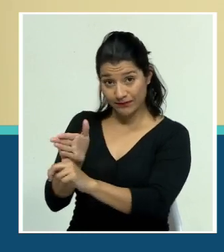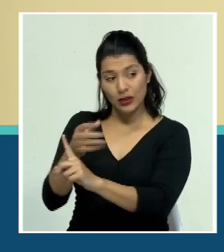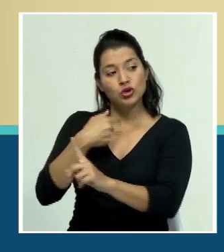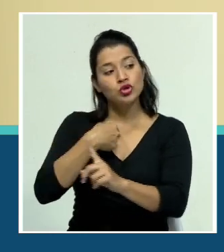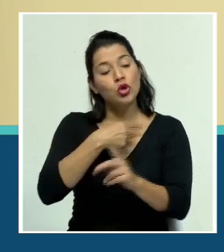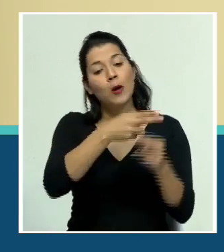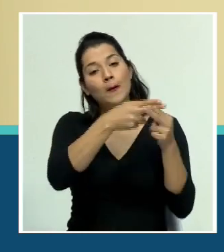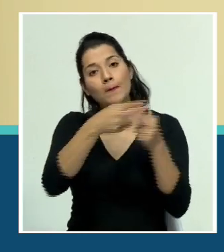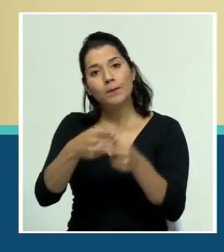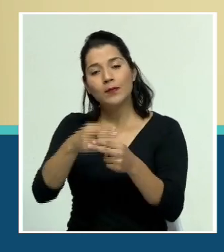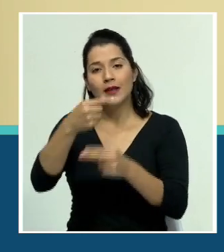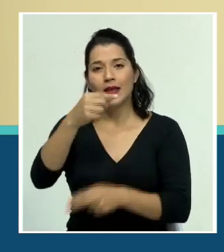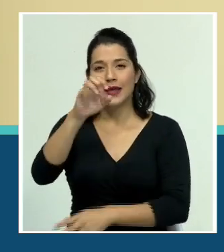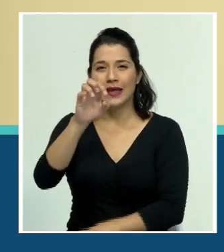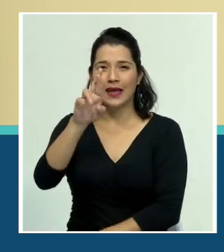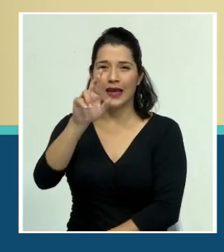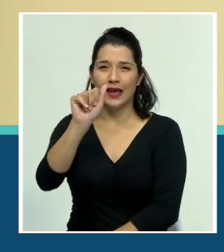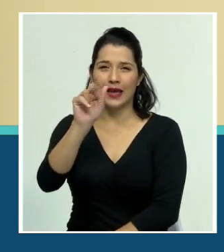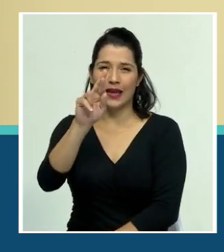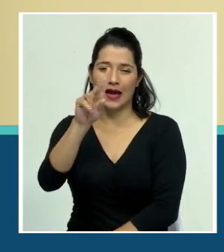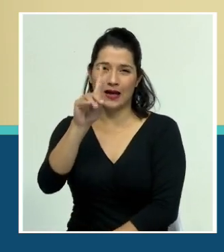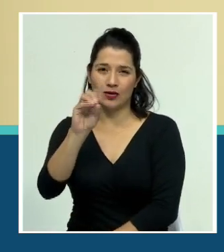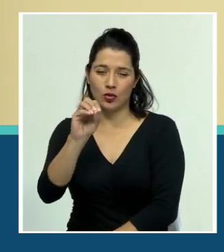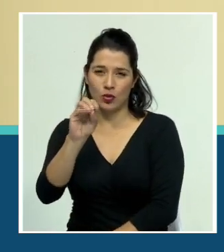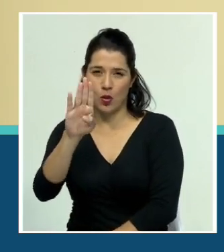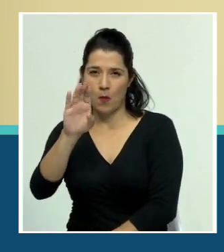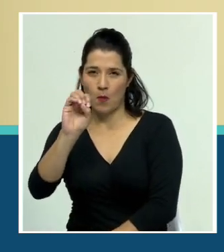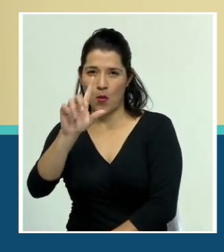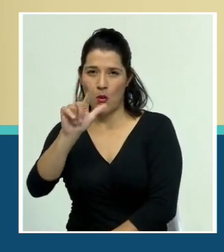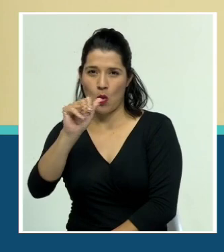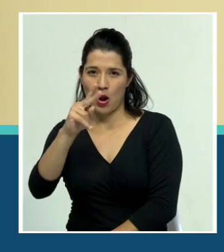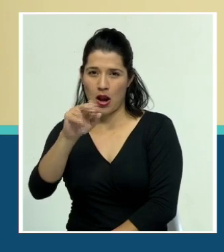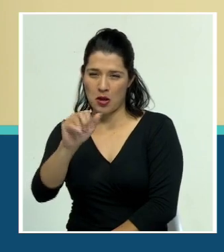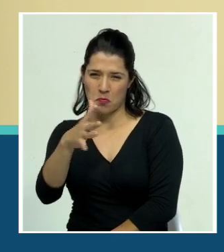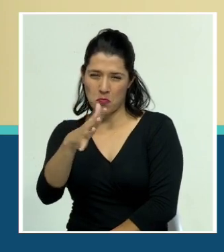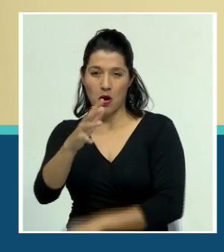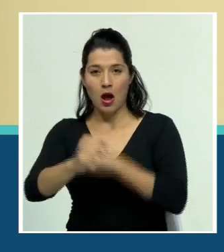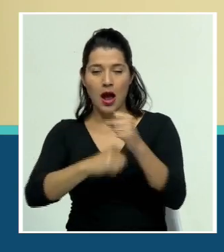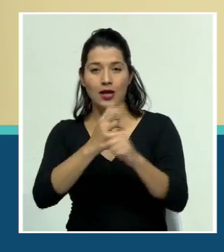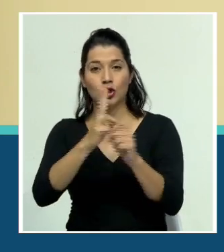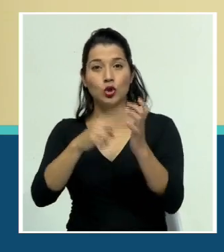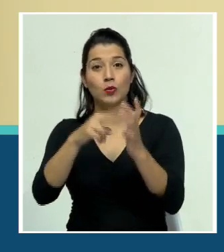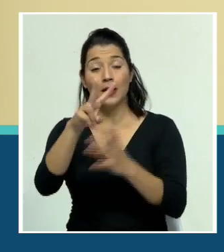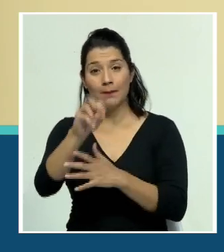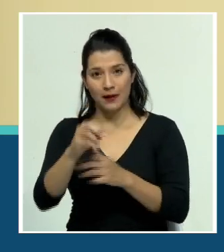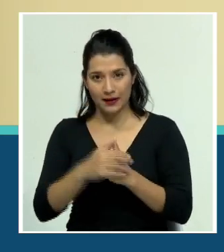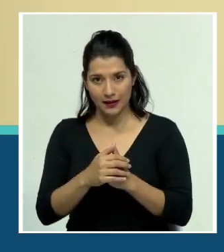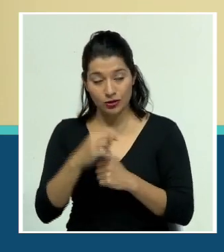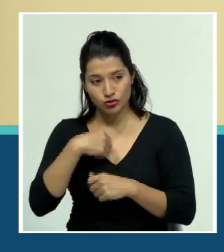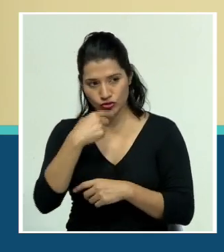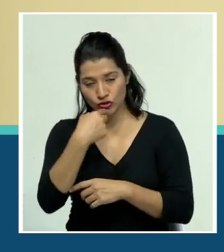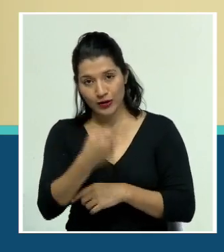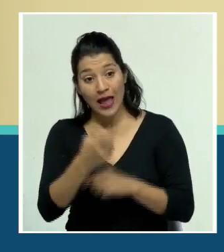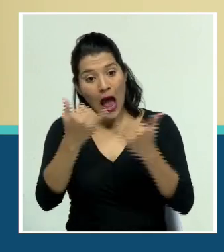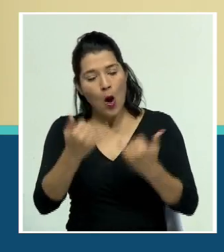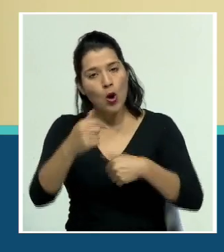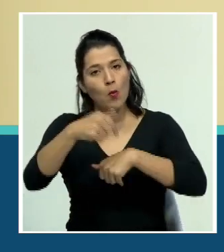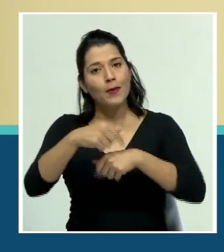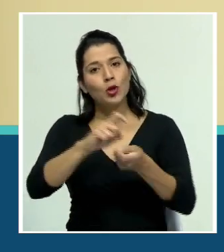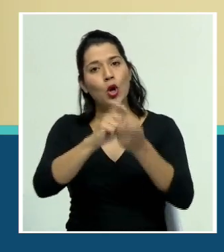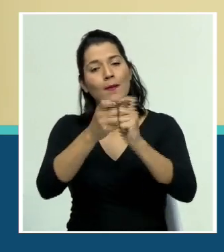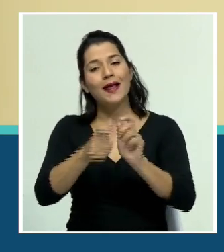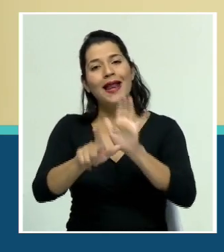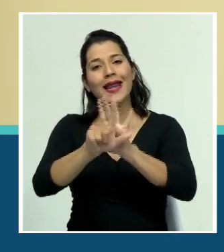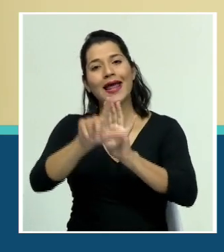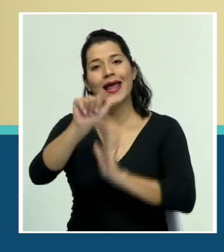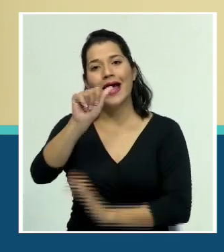Bolaños, por ahí del año 2020, don Gerardo, ya es hora de que modernicemos la ley de aduanas en